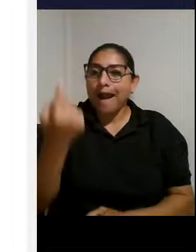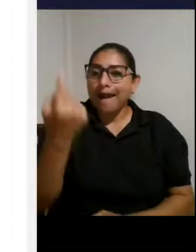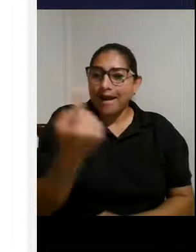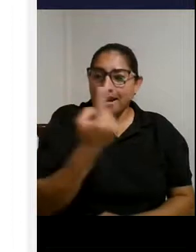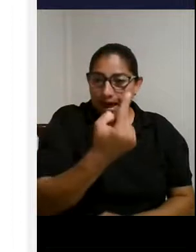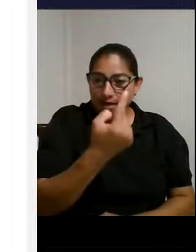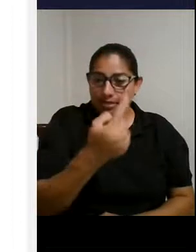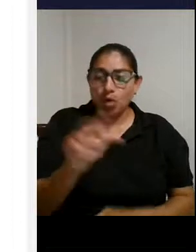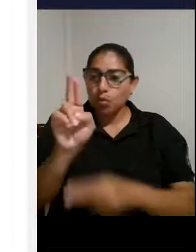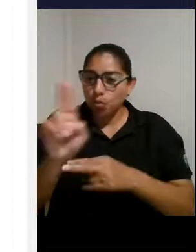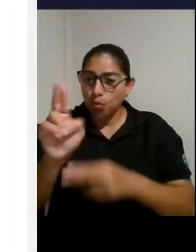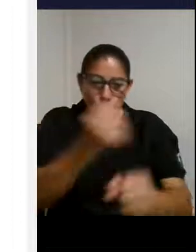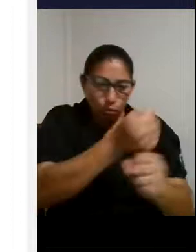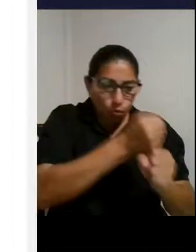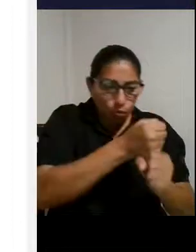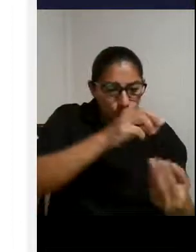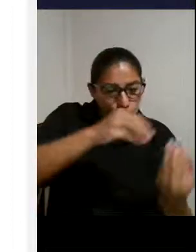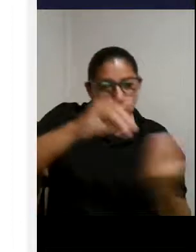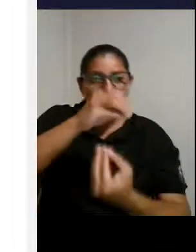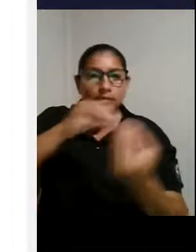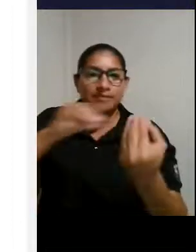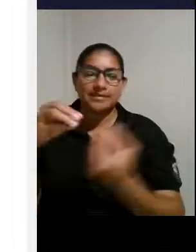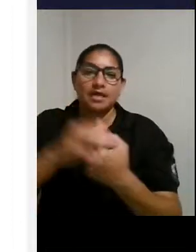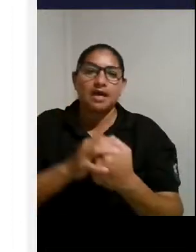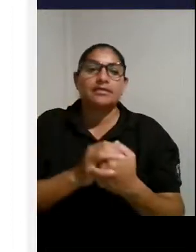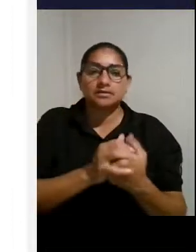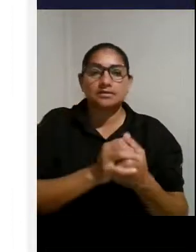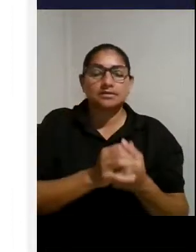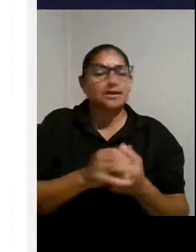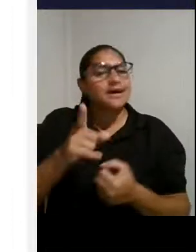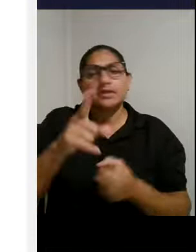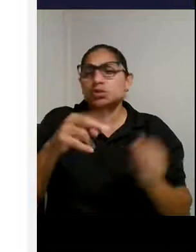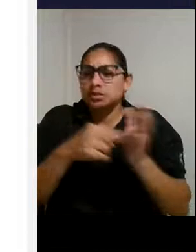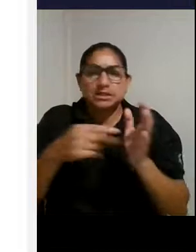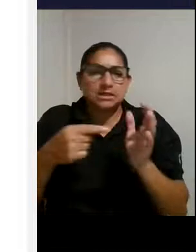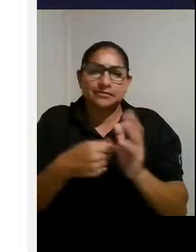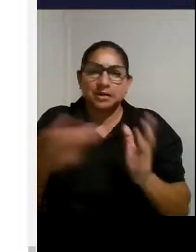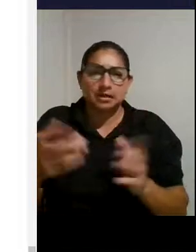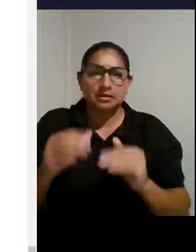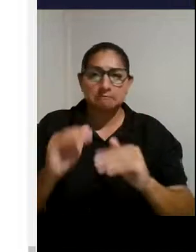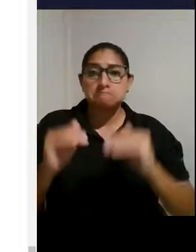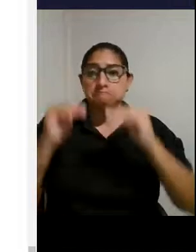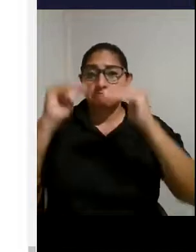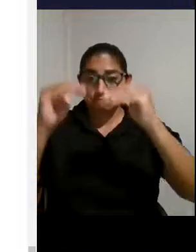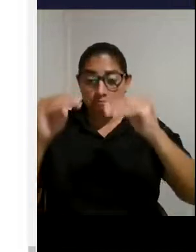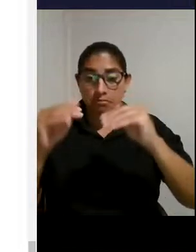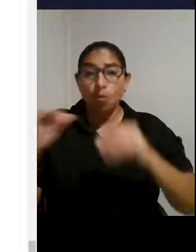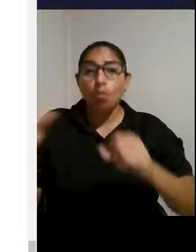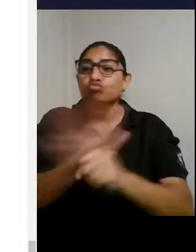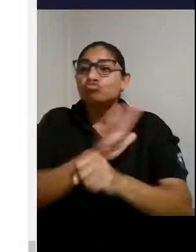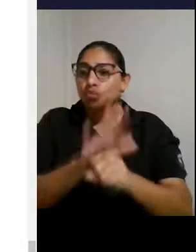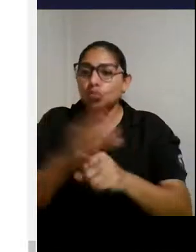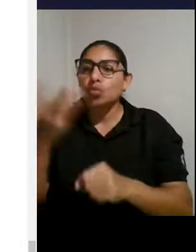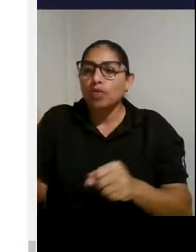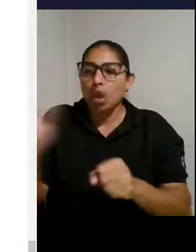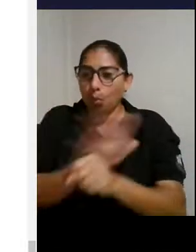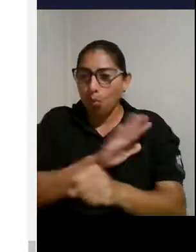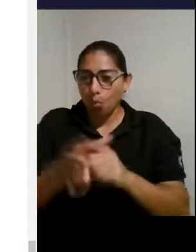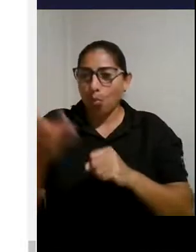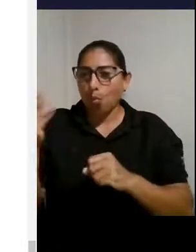las unidades. Ajá. Lo que hicimos acá arriba fue sacar el total,